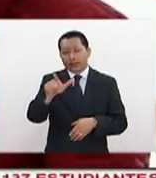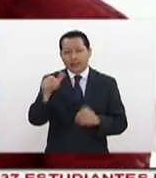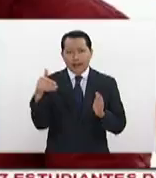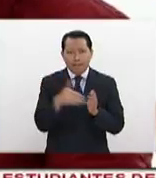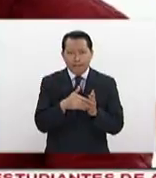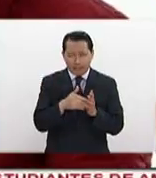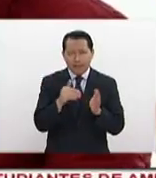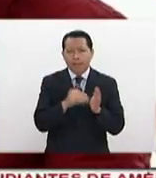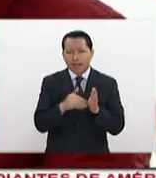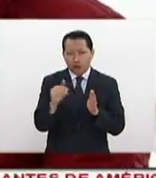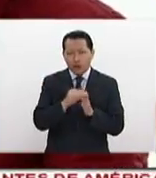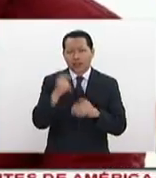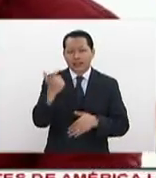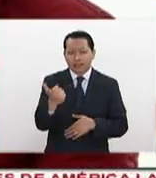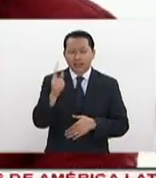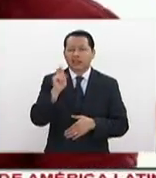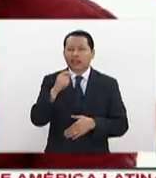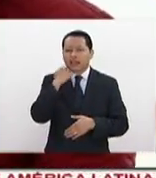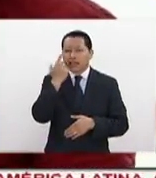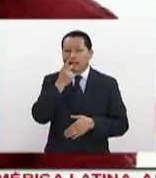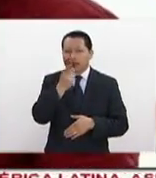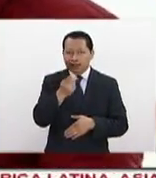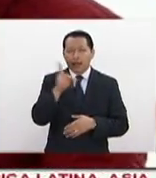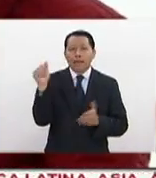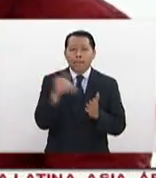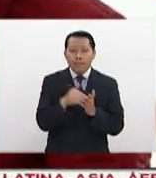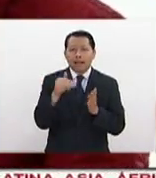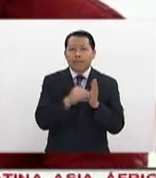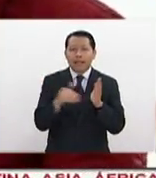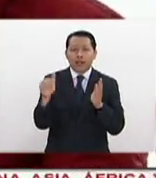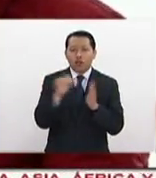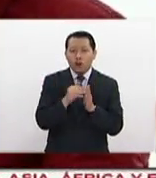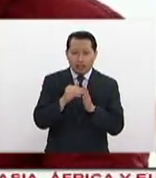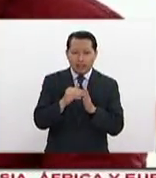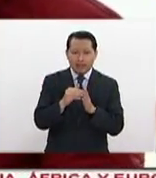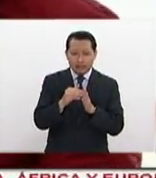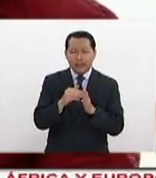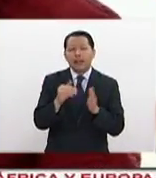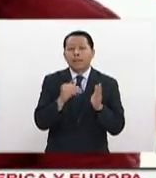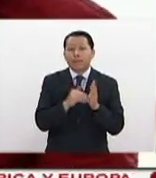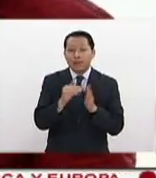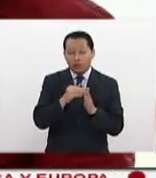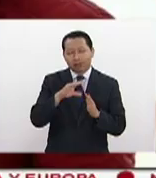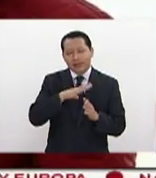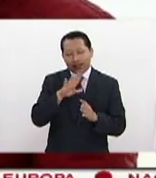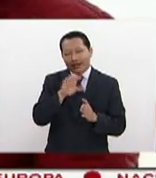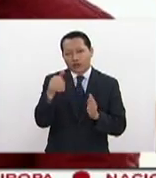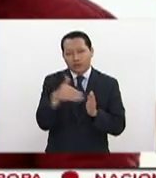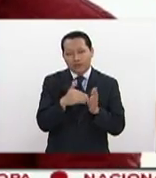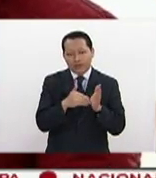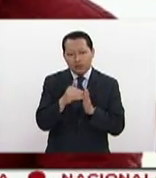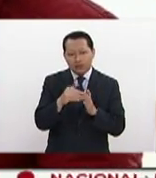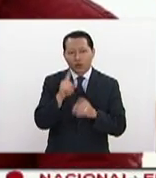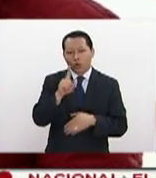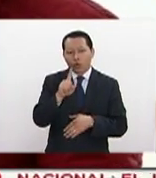1,557,000 millones de pesos, es decir, 1,000 millones de millones, 500,000 millones,